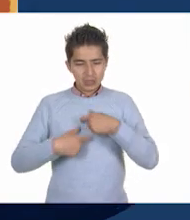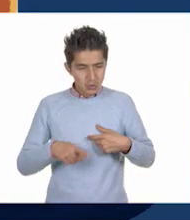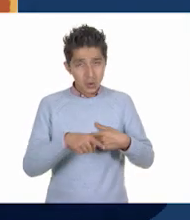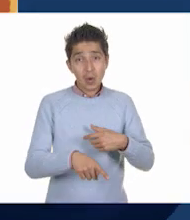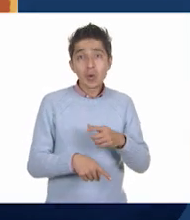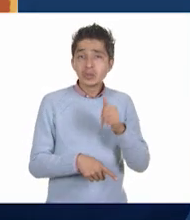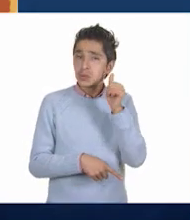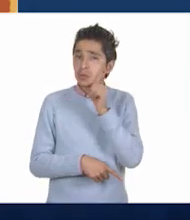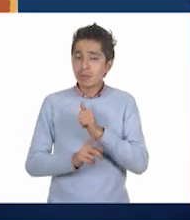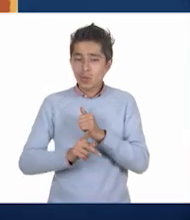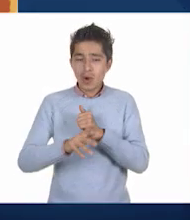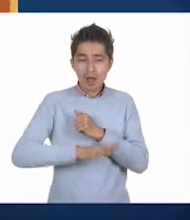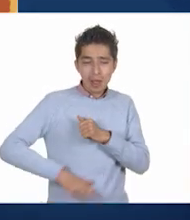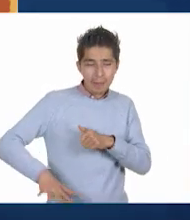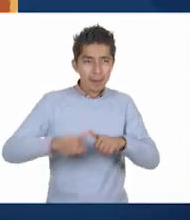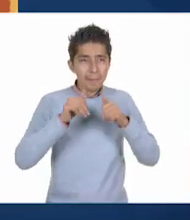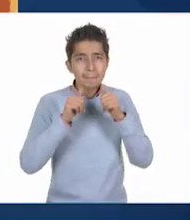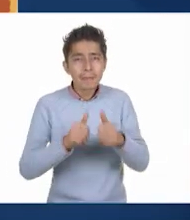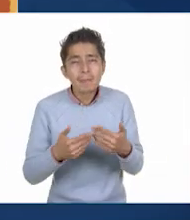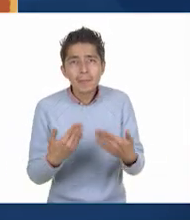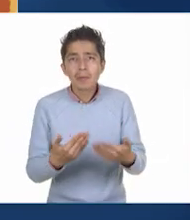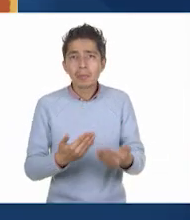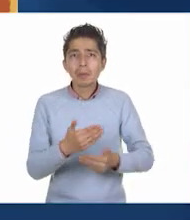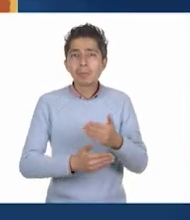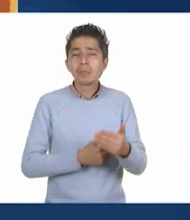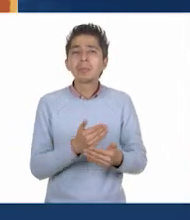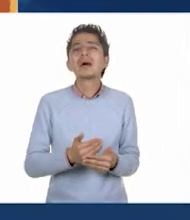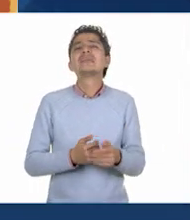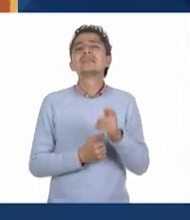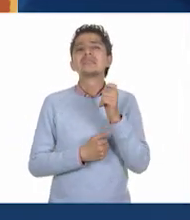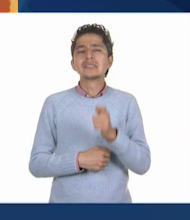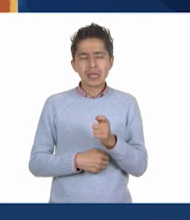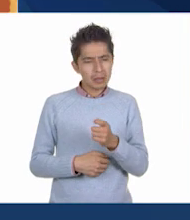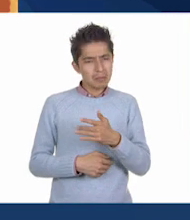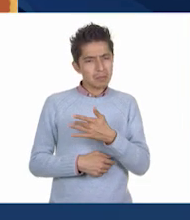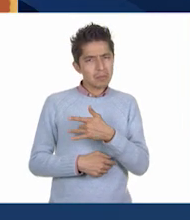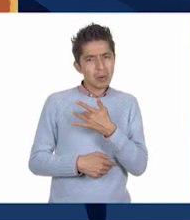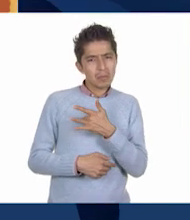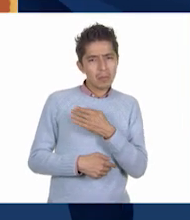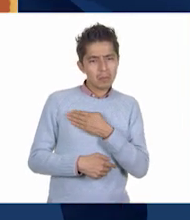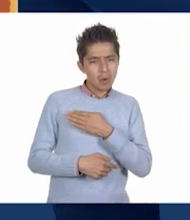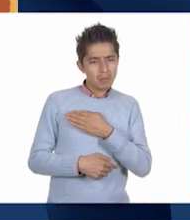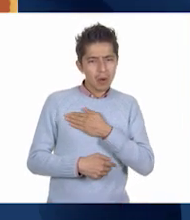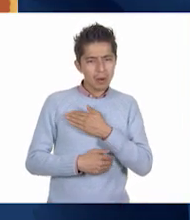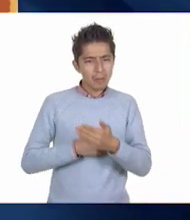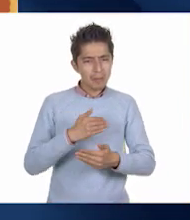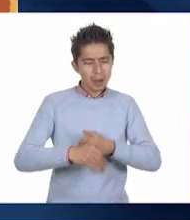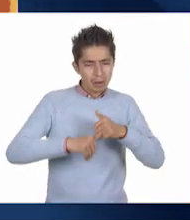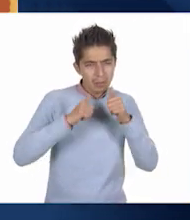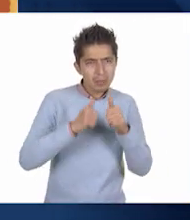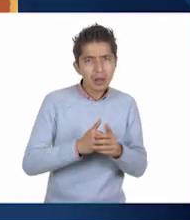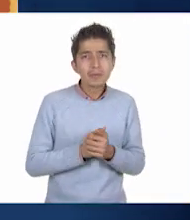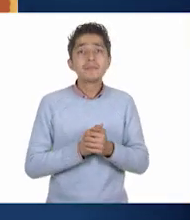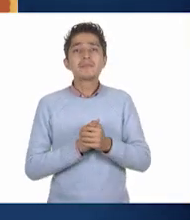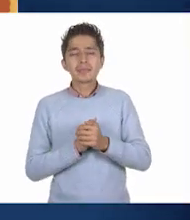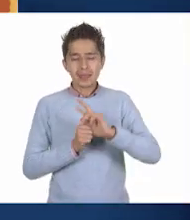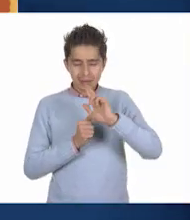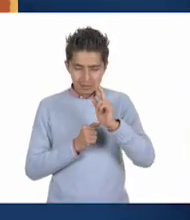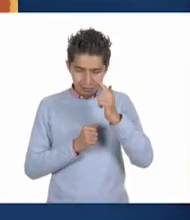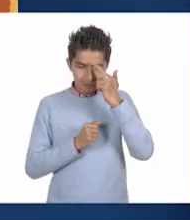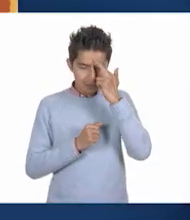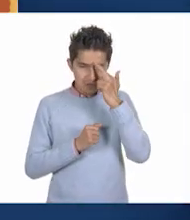a su pueblo, de la amistad al pobre, de la compasión al desvalido. Era el recuerdo